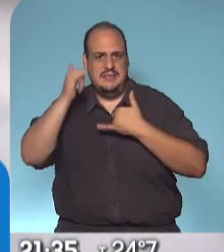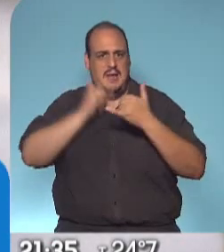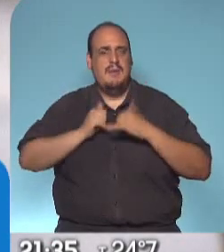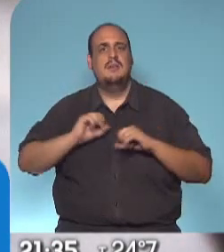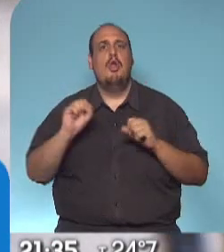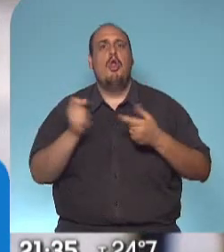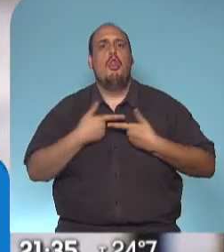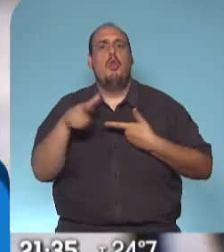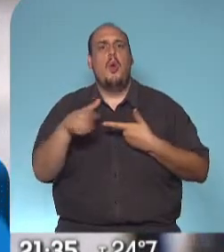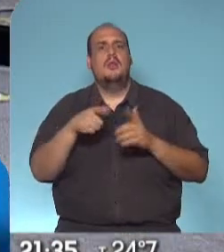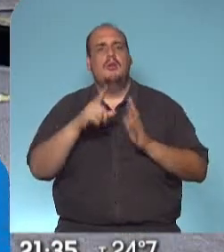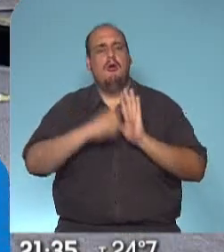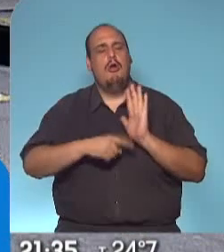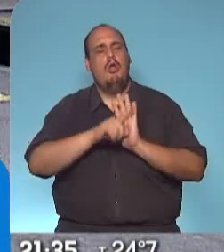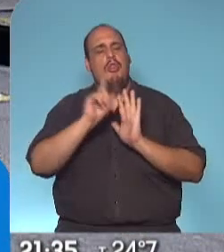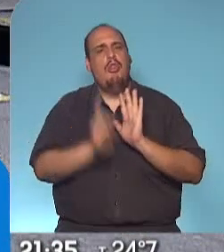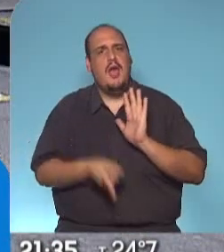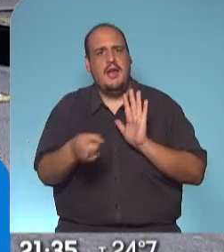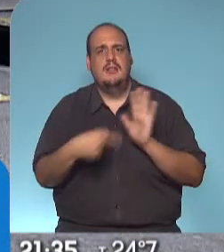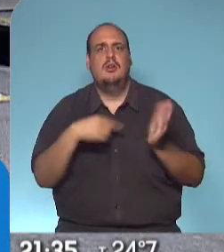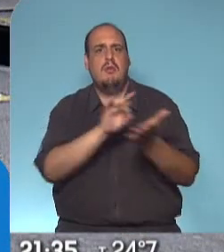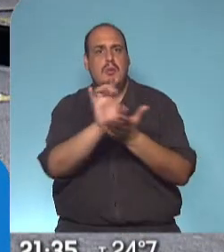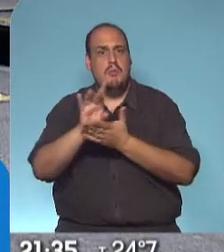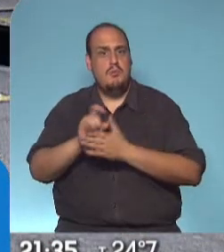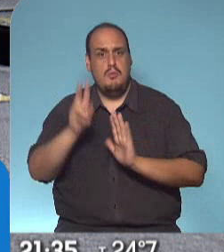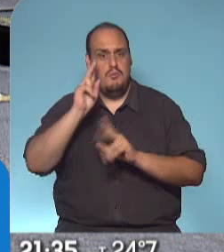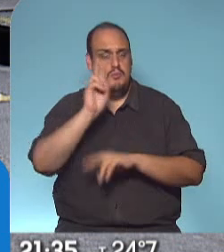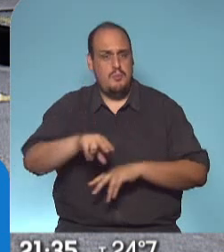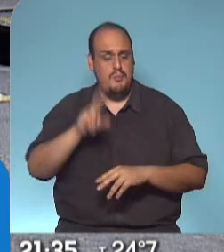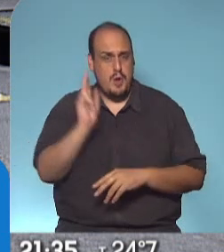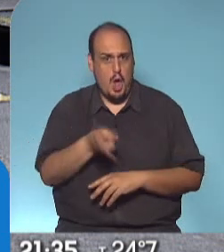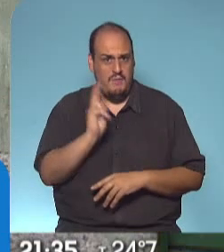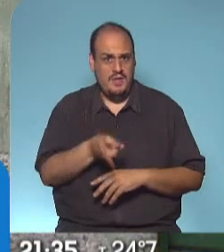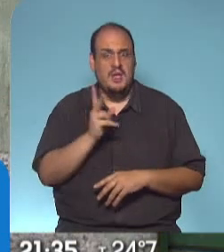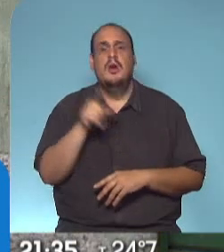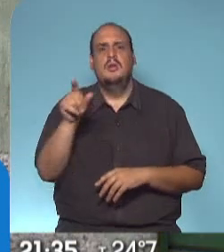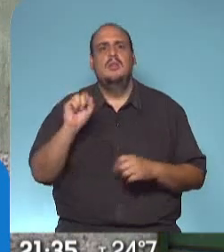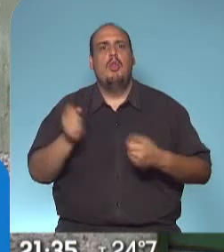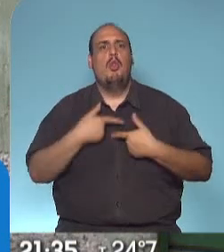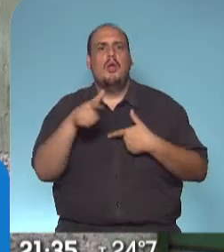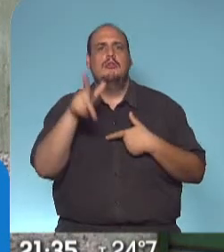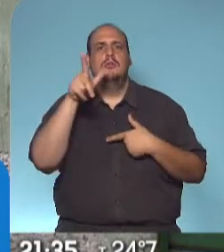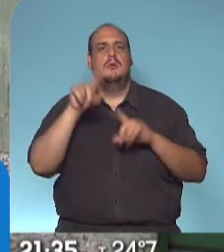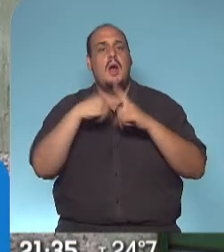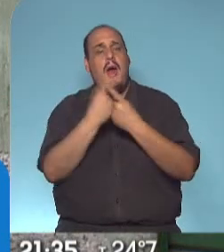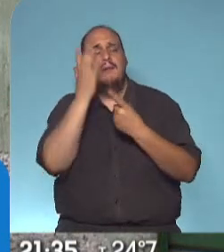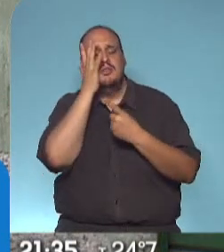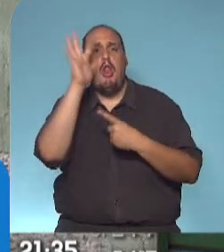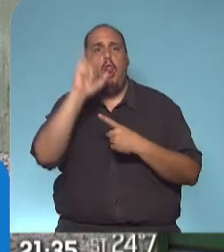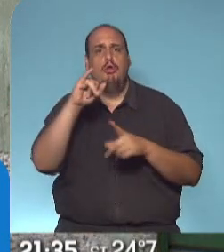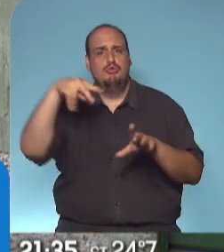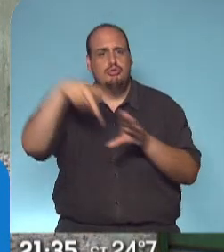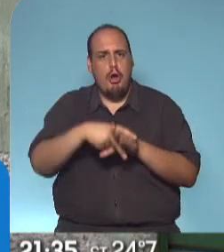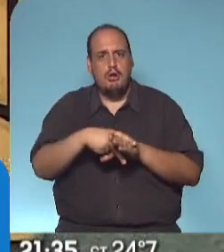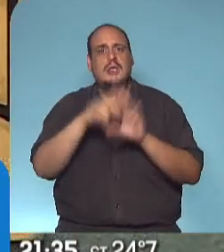quiere cumplir el decreto presidencial que prohíbe los desalojos y que las estaba desalojando. Les había cortado la luz de las habitaciones, les había